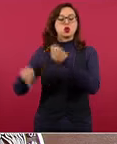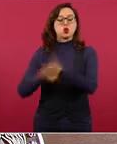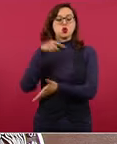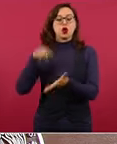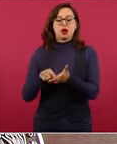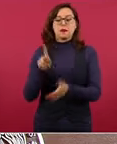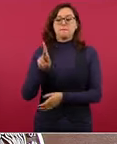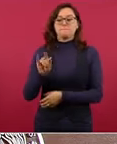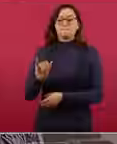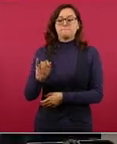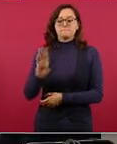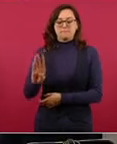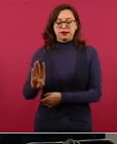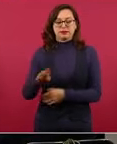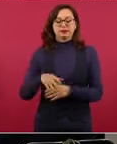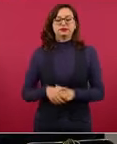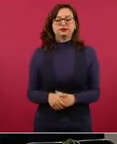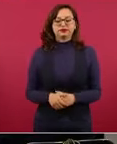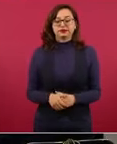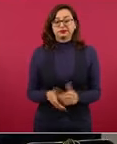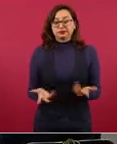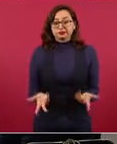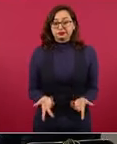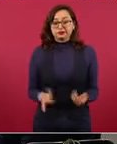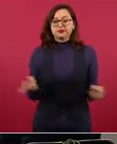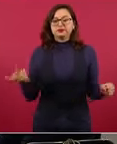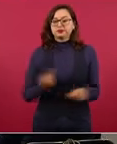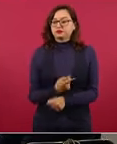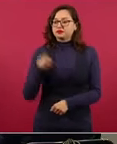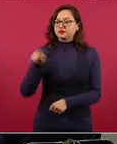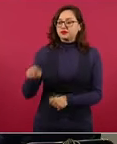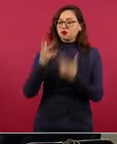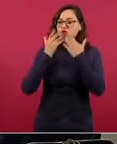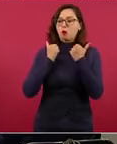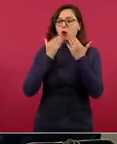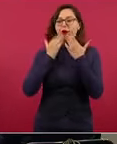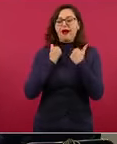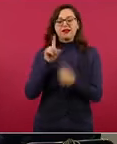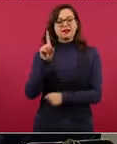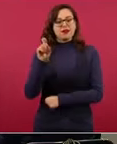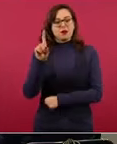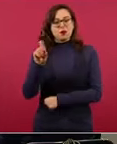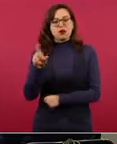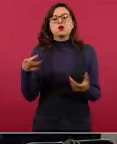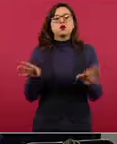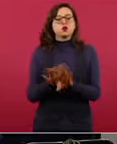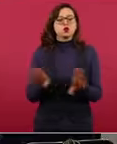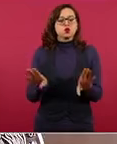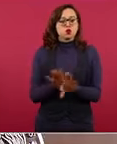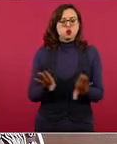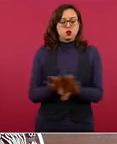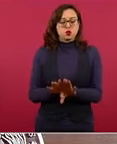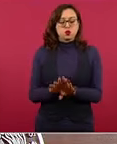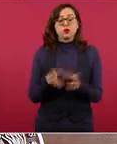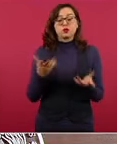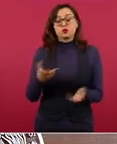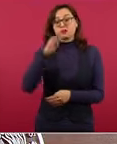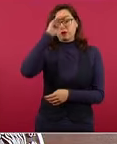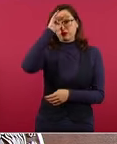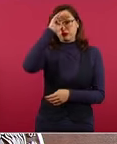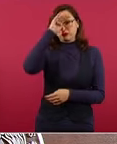que se tiene para atender la demanda de agua potable a la población el organismo operador de agua potable y drenaje de monterrey